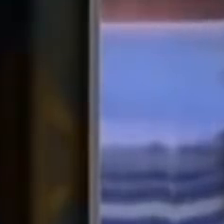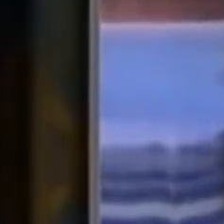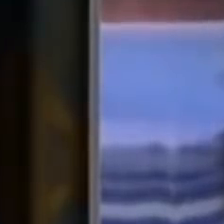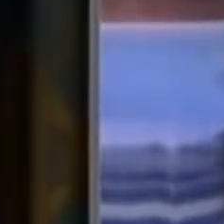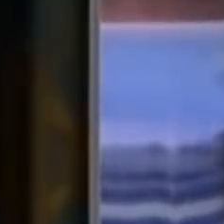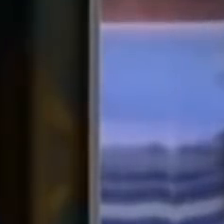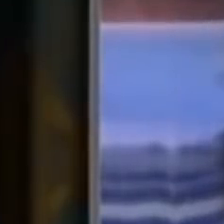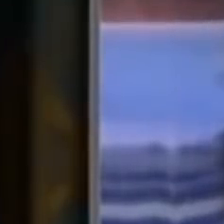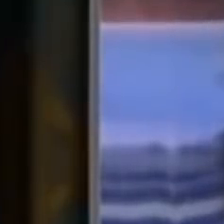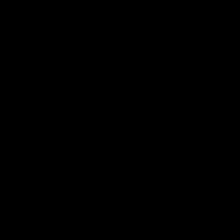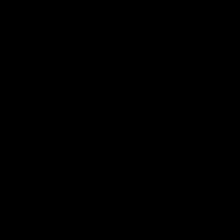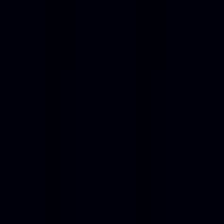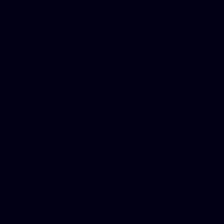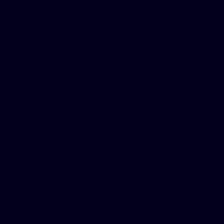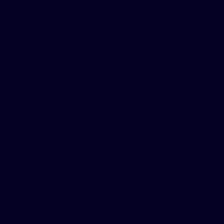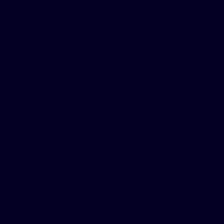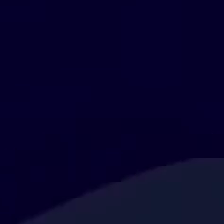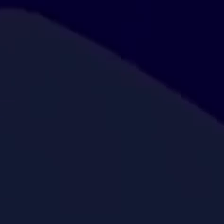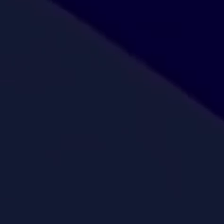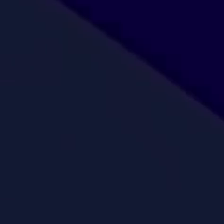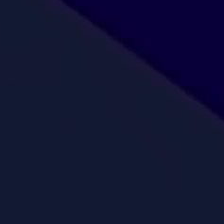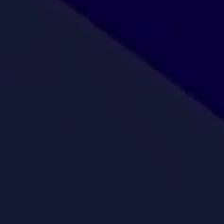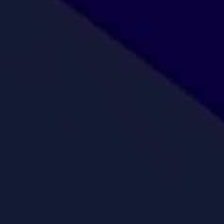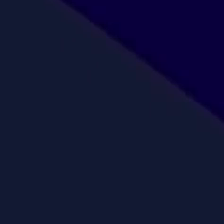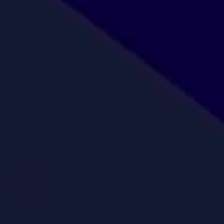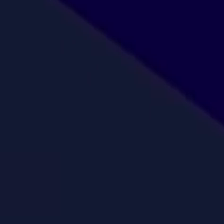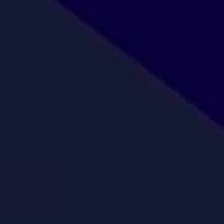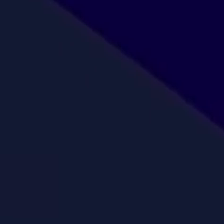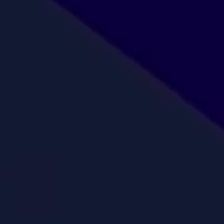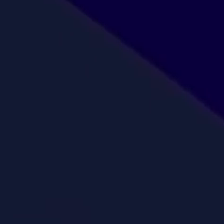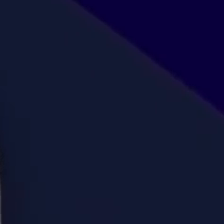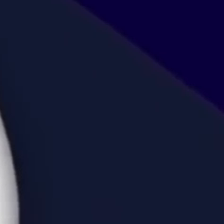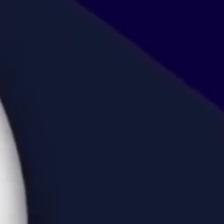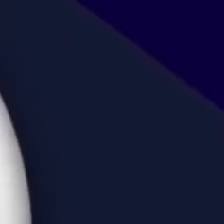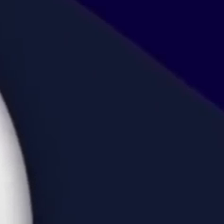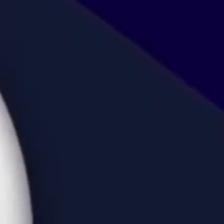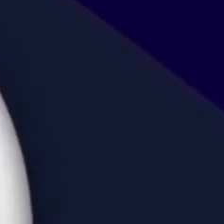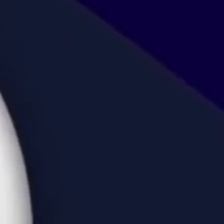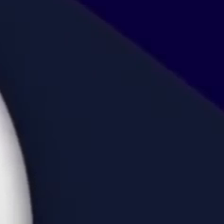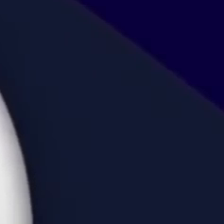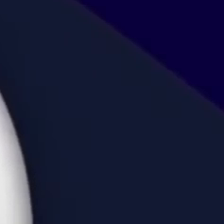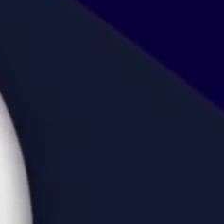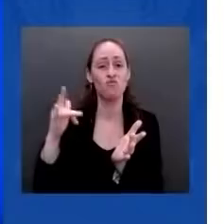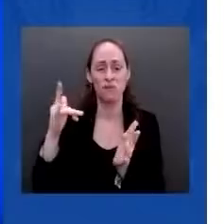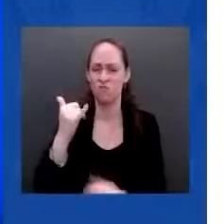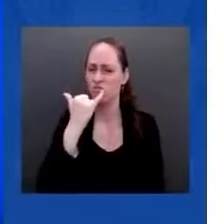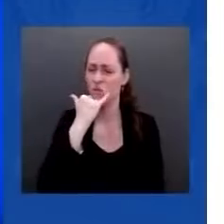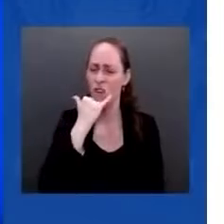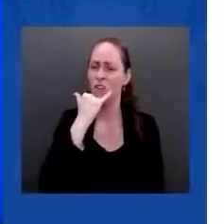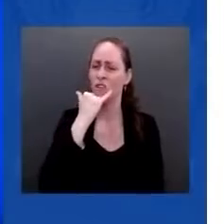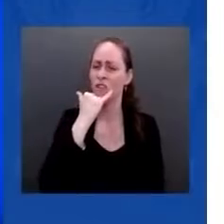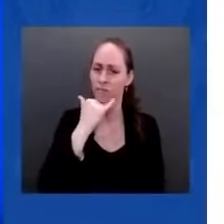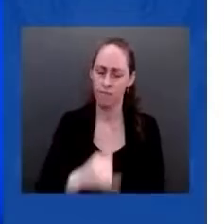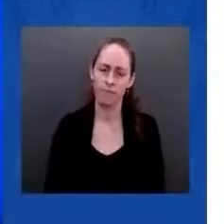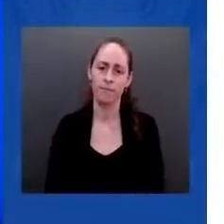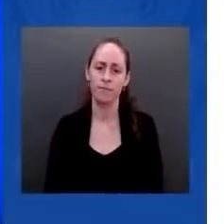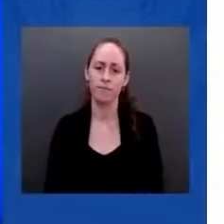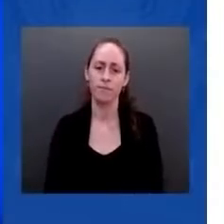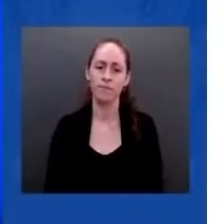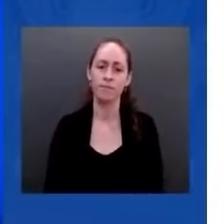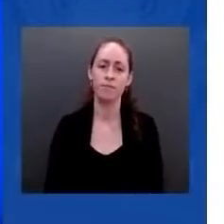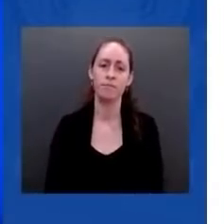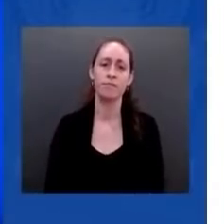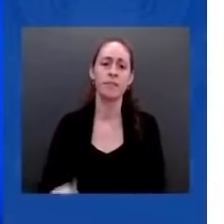de México. La 9. Se acaba el tiempo. Y el presidente de los Estados Unidos, Joe